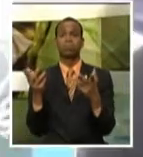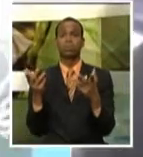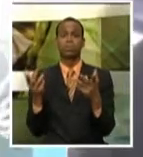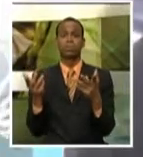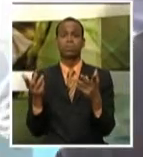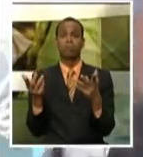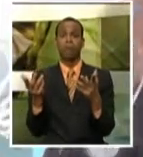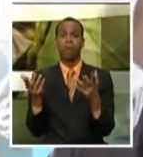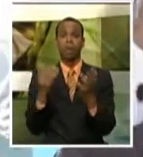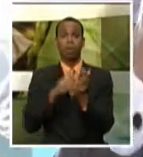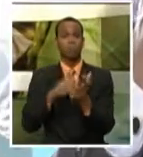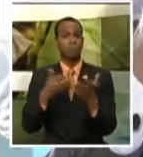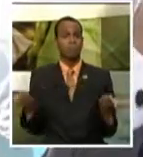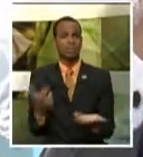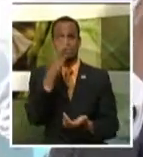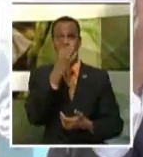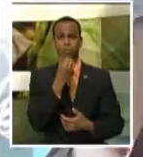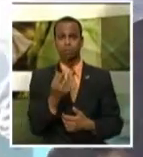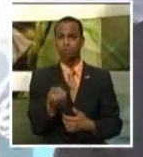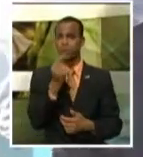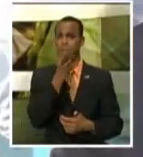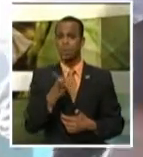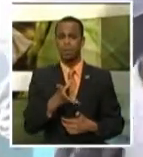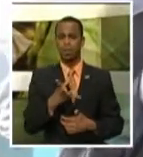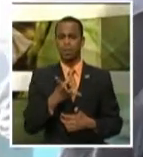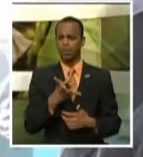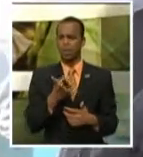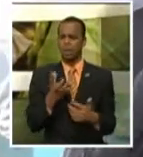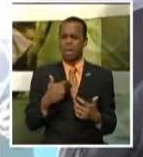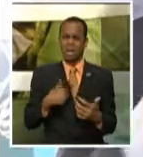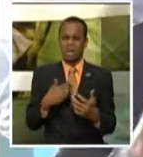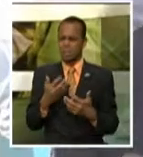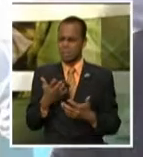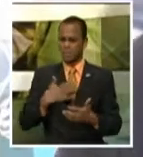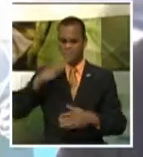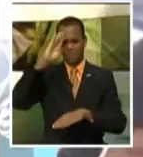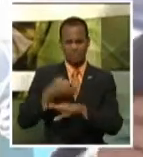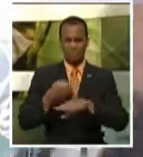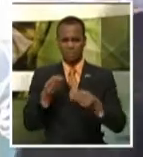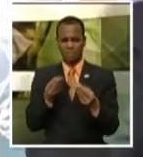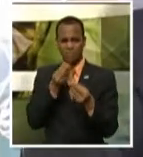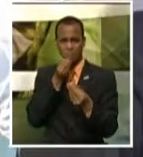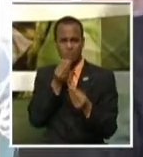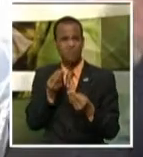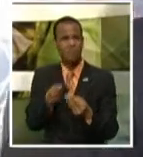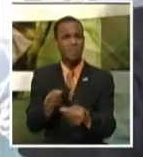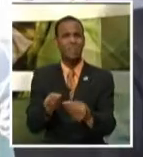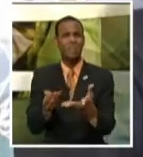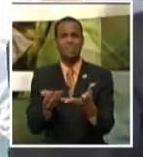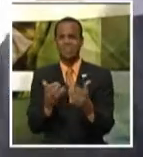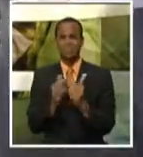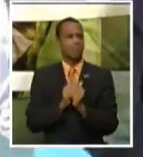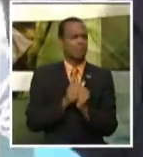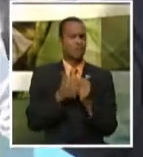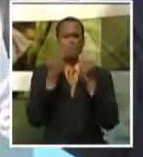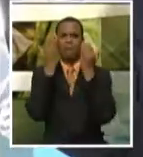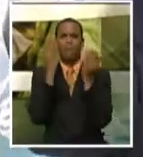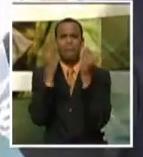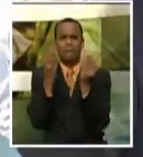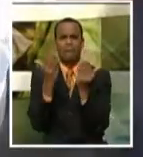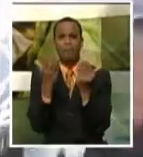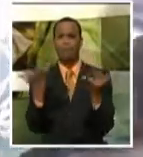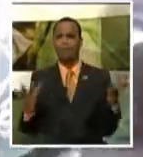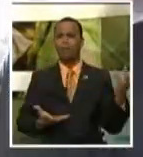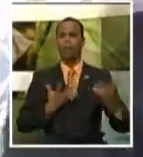Dominicana una madre tenga que recibir el dolor de no tener cómo alimentar a un niño o cómo darle la comida y sacarlo de la